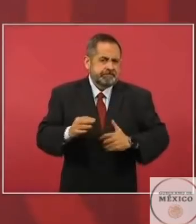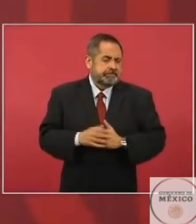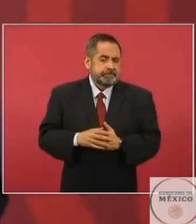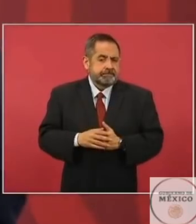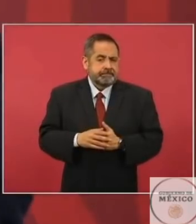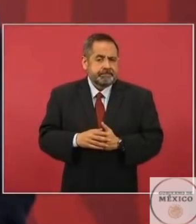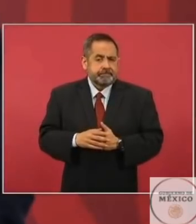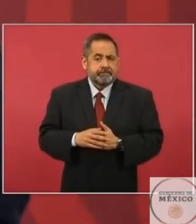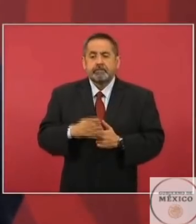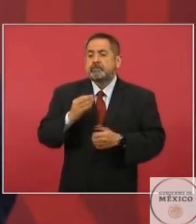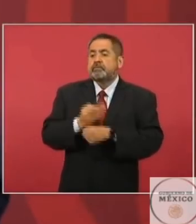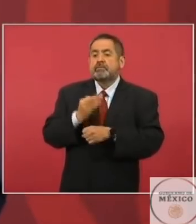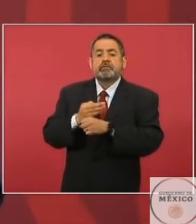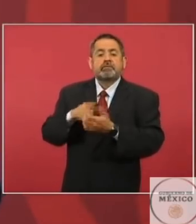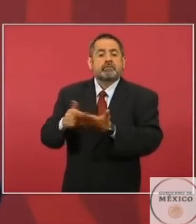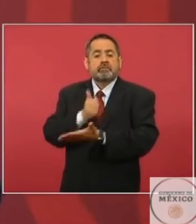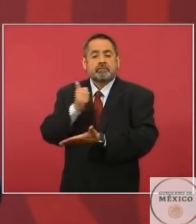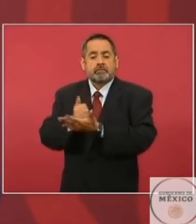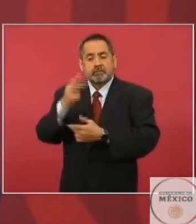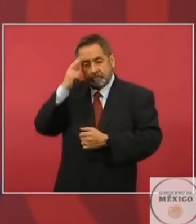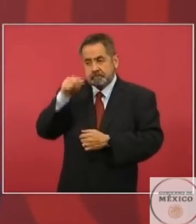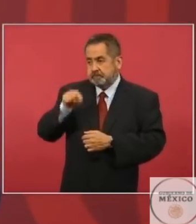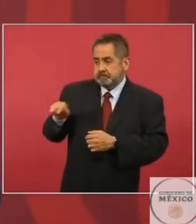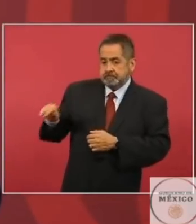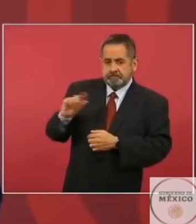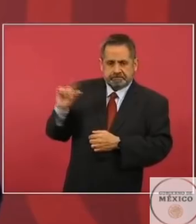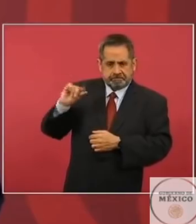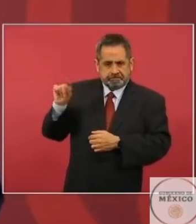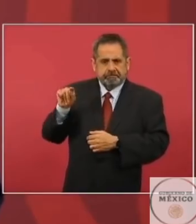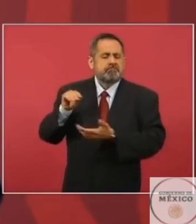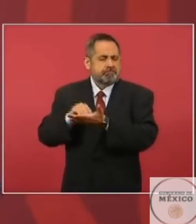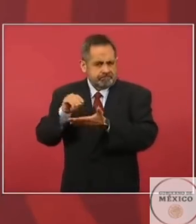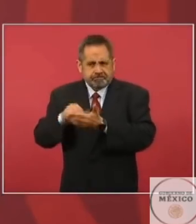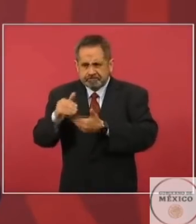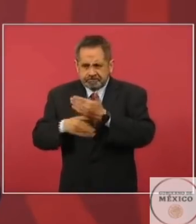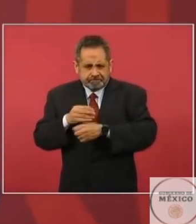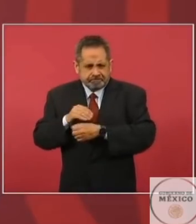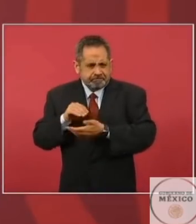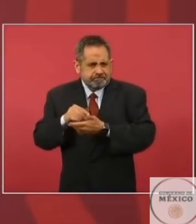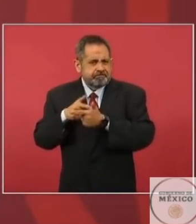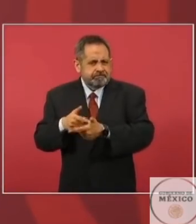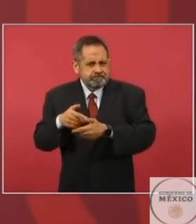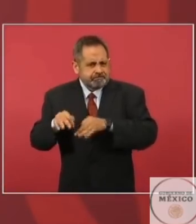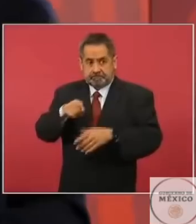las autoridades de la Ciudad de México van a seguir actuando. Y en todos los casos.